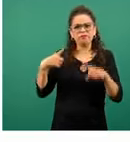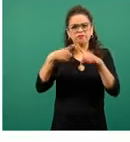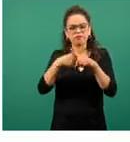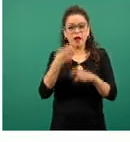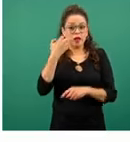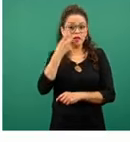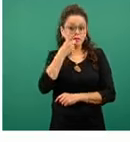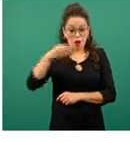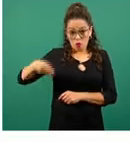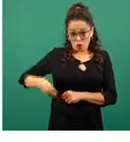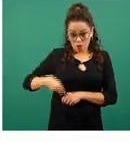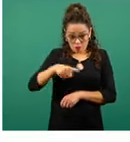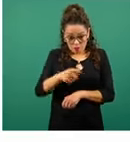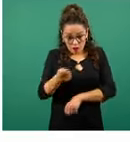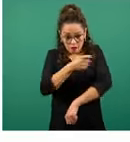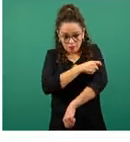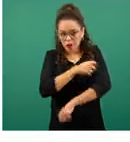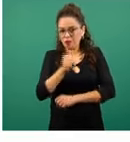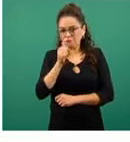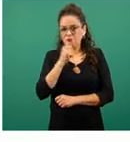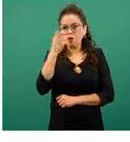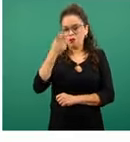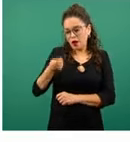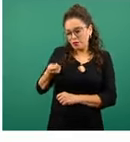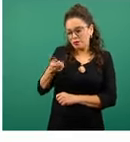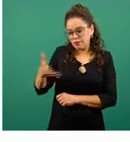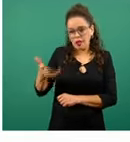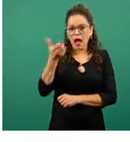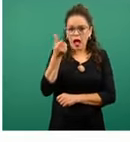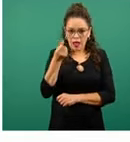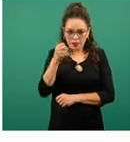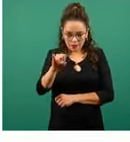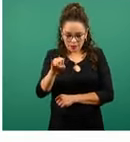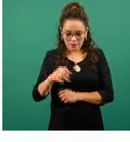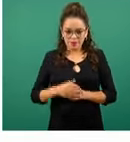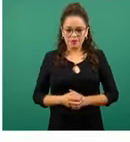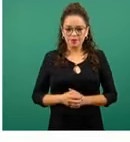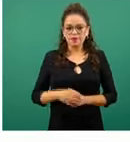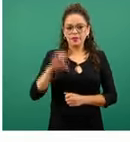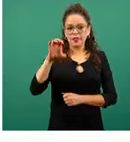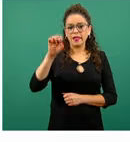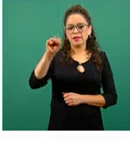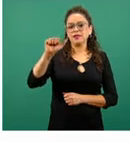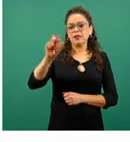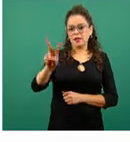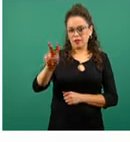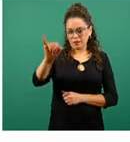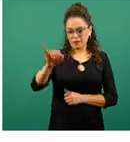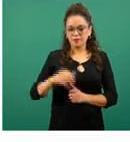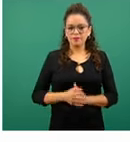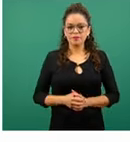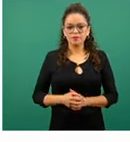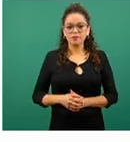de la vacunación. Por eso se denominan supuestamente atribuibles. Viene todo un